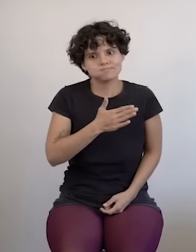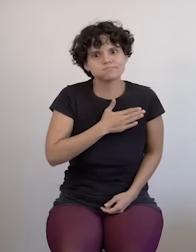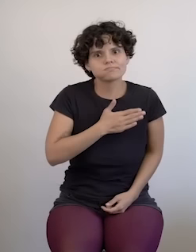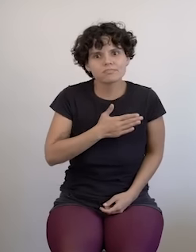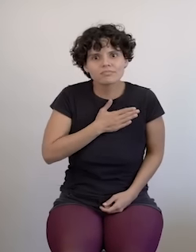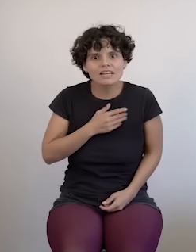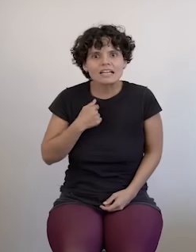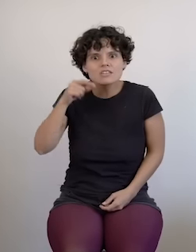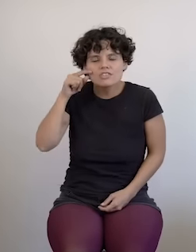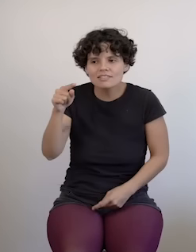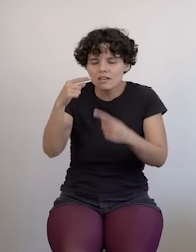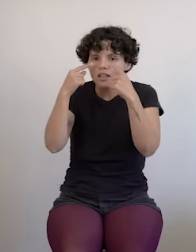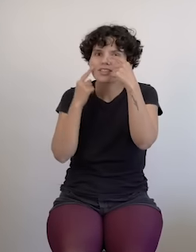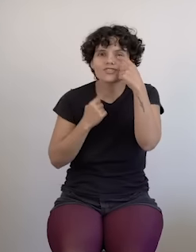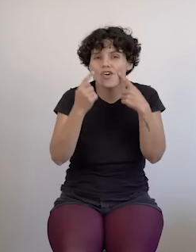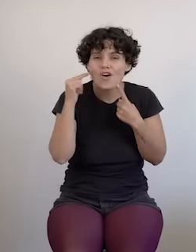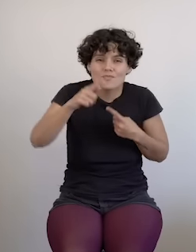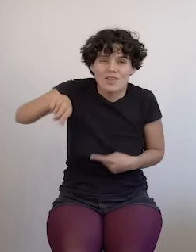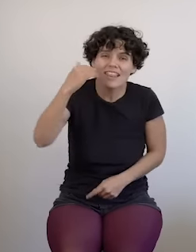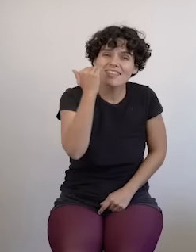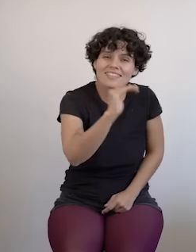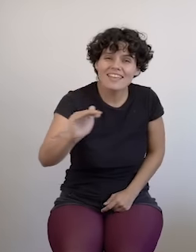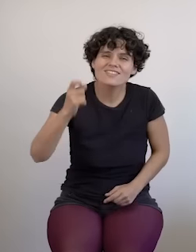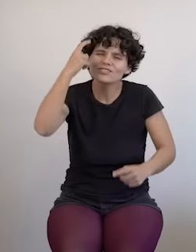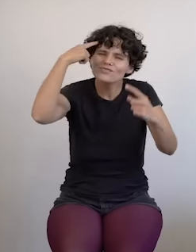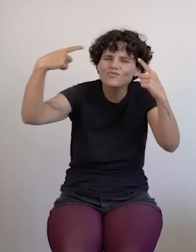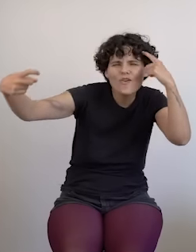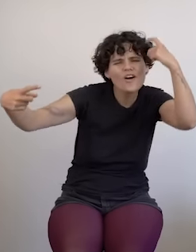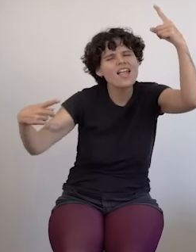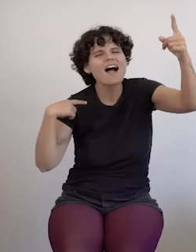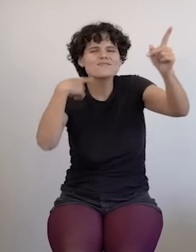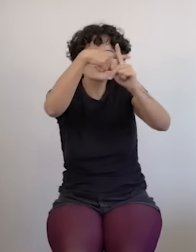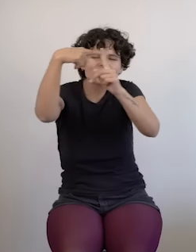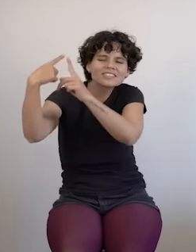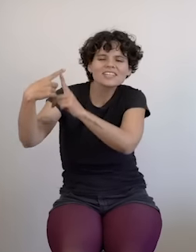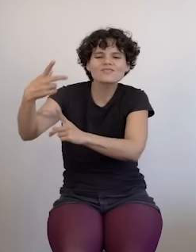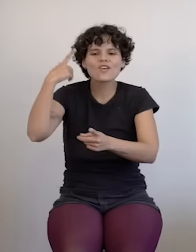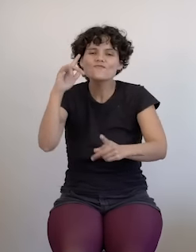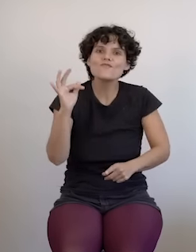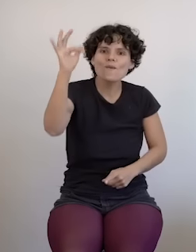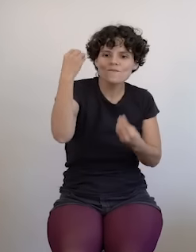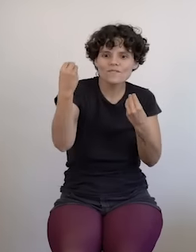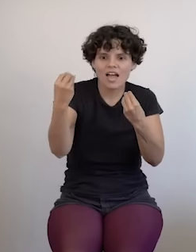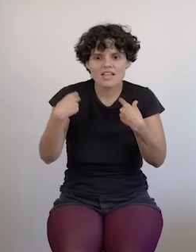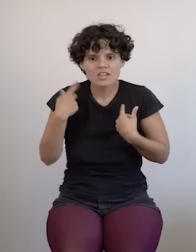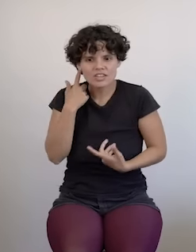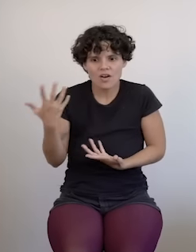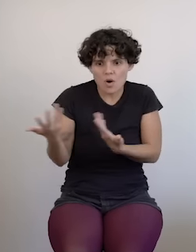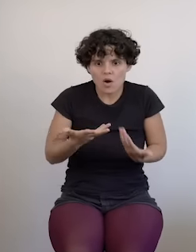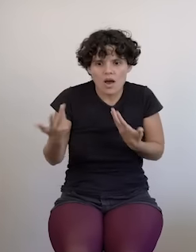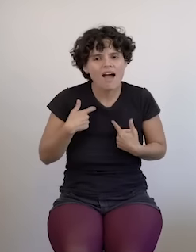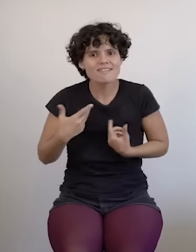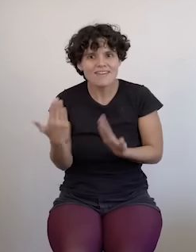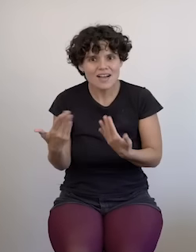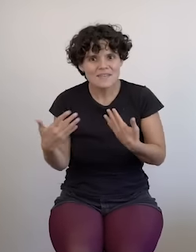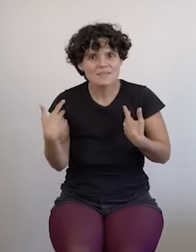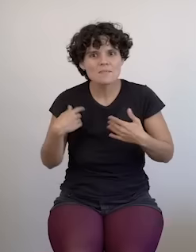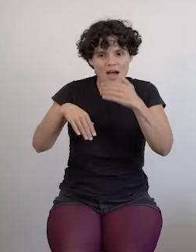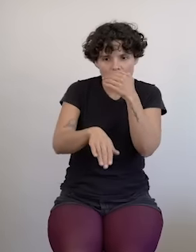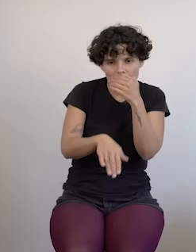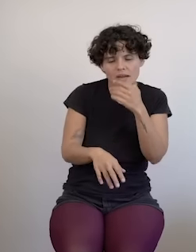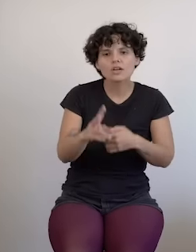corazón a mí me salta, hermano, a mí. Y ahí lloro, hermano, cuando los veo así, con, soñando, hermano. Cuando los veo con esperanza, ¿cachai? Y los mira así, oh, bueno, Jesús,